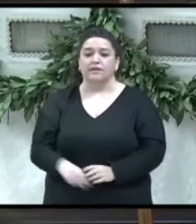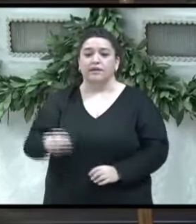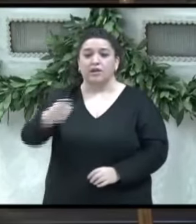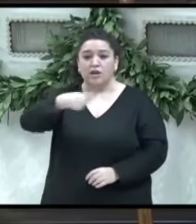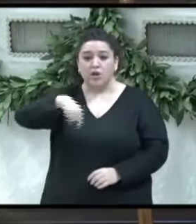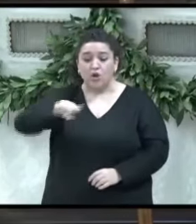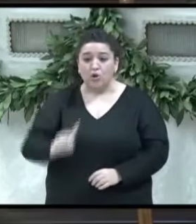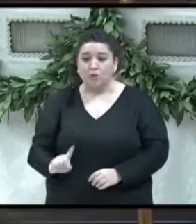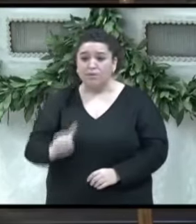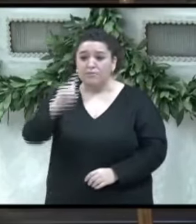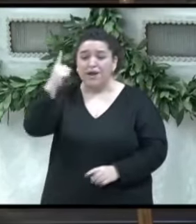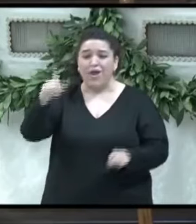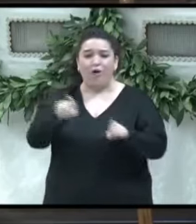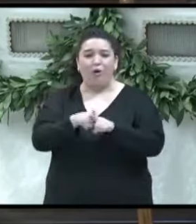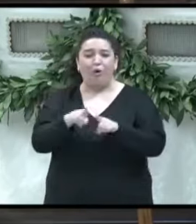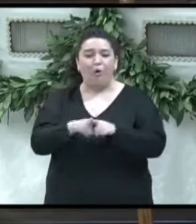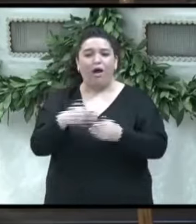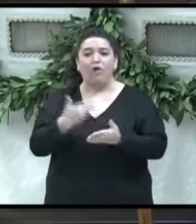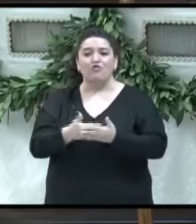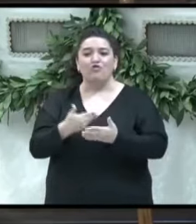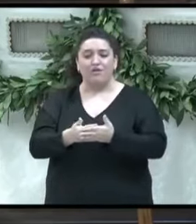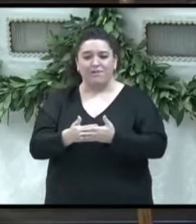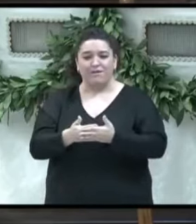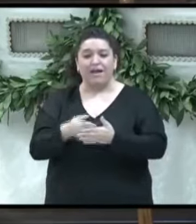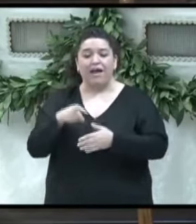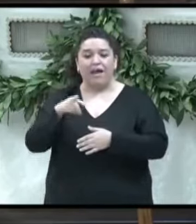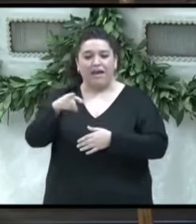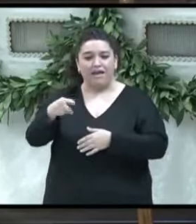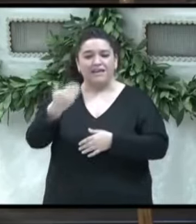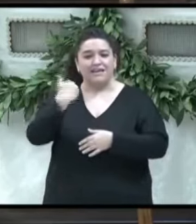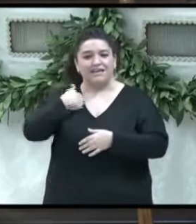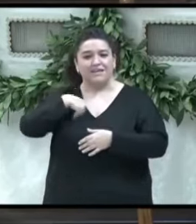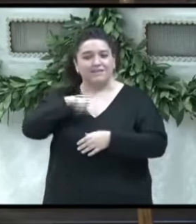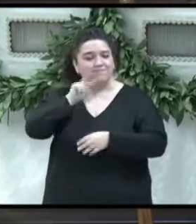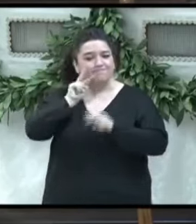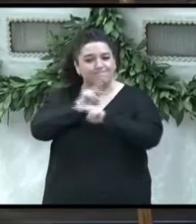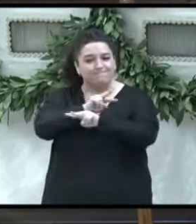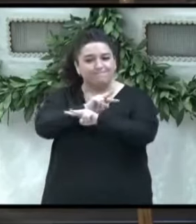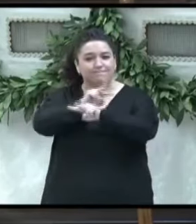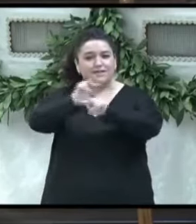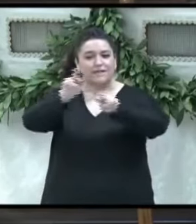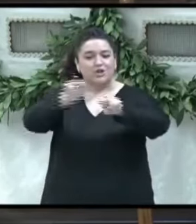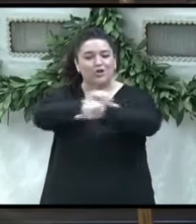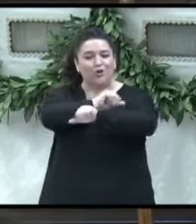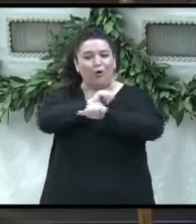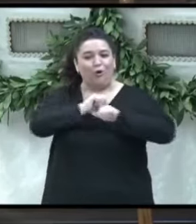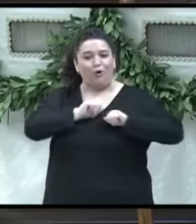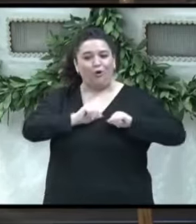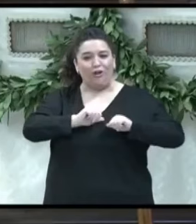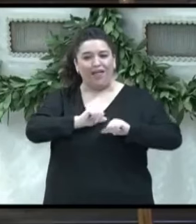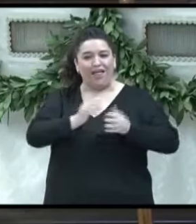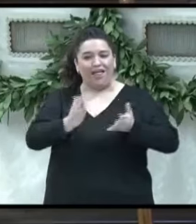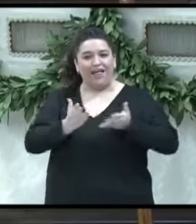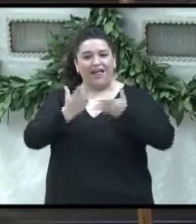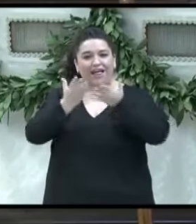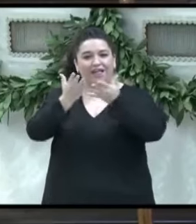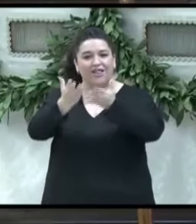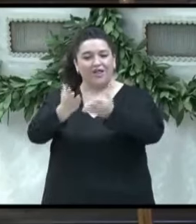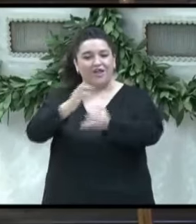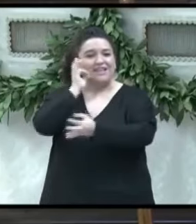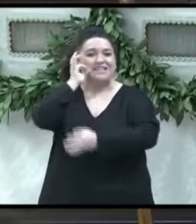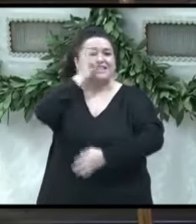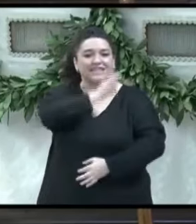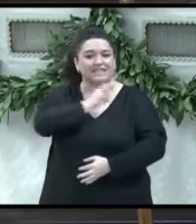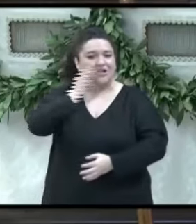primeros que son como el fundamento a los cuales ha vuelto su mirada y su corazón a lo largo de los